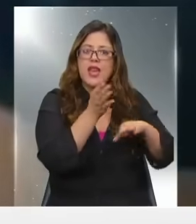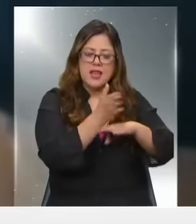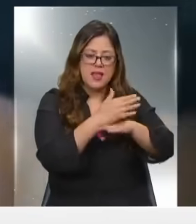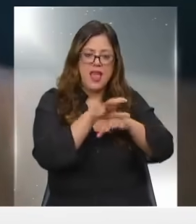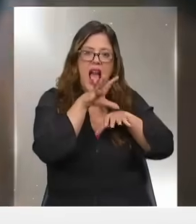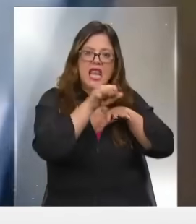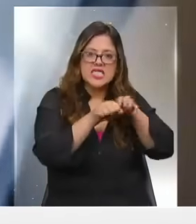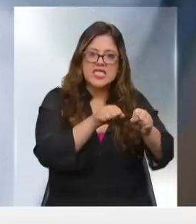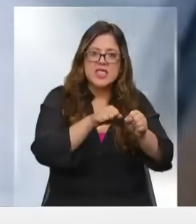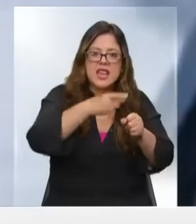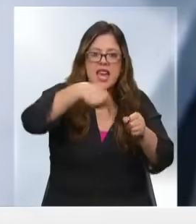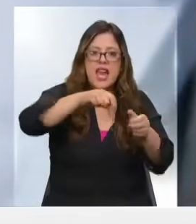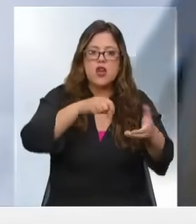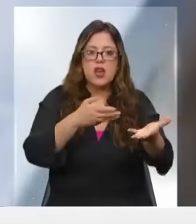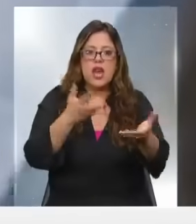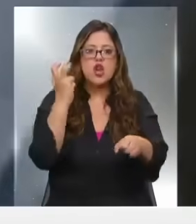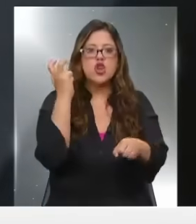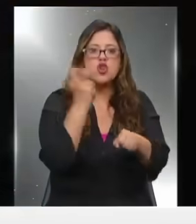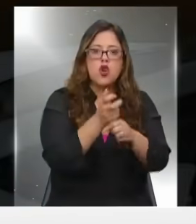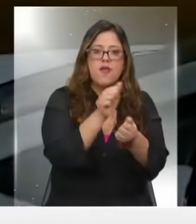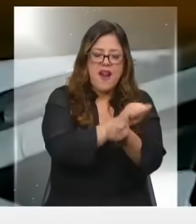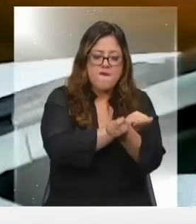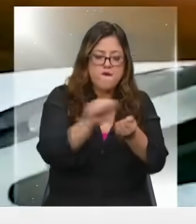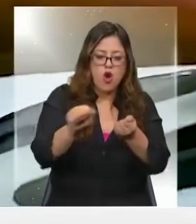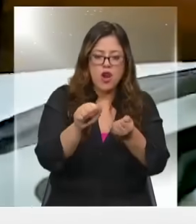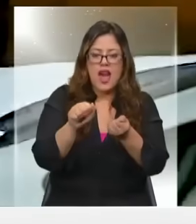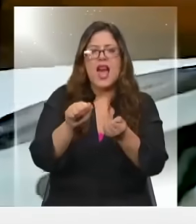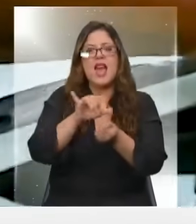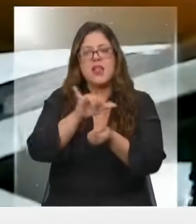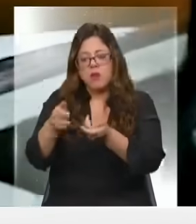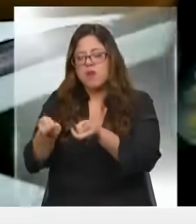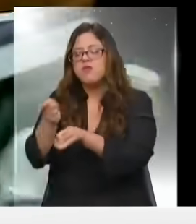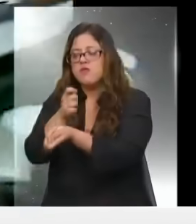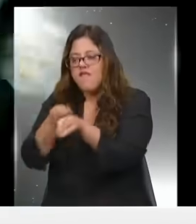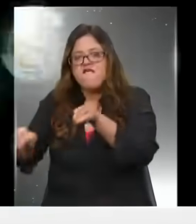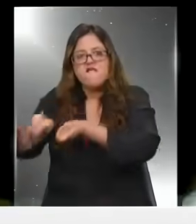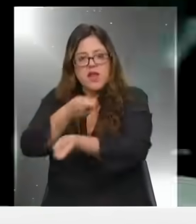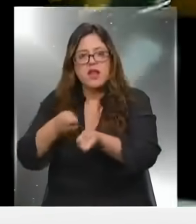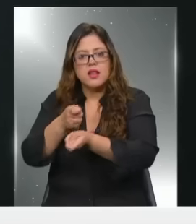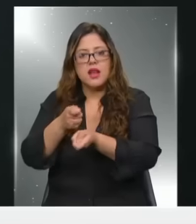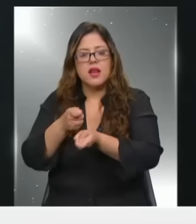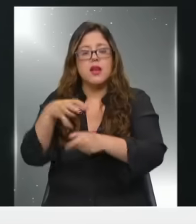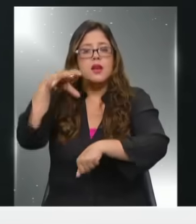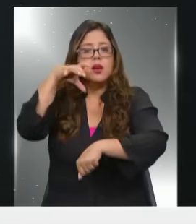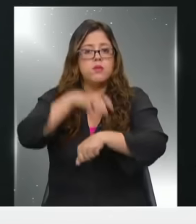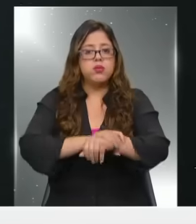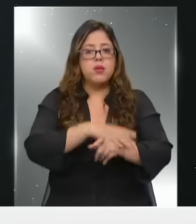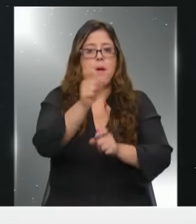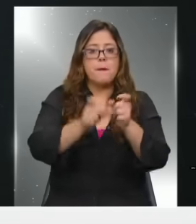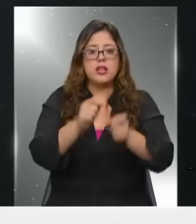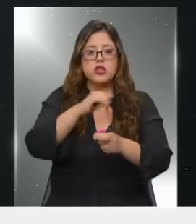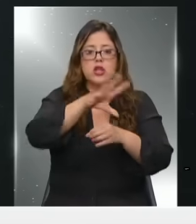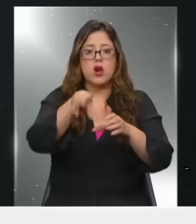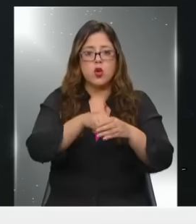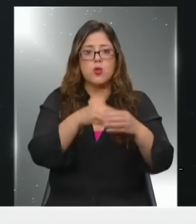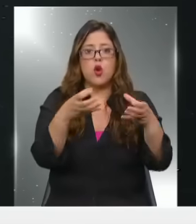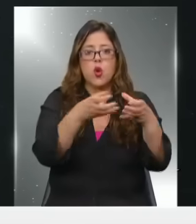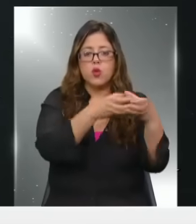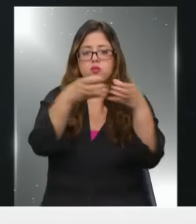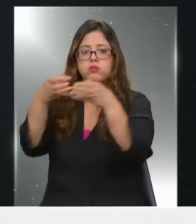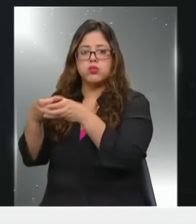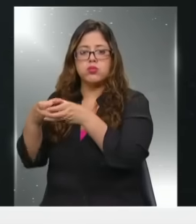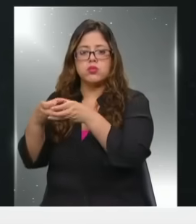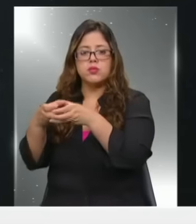de los teléfonos y ponerlos de nuevo en el mercado. En prisión preventiva quedaron los integrantes de ambas